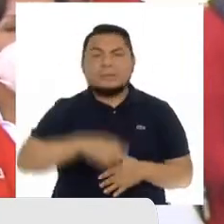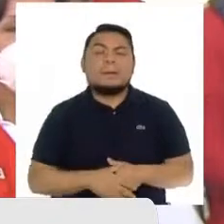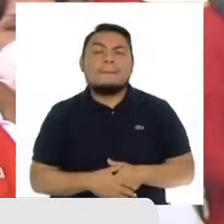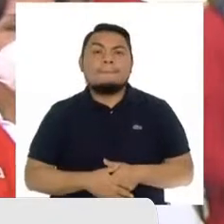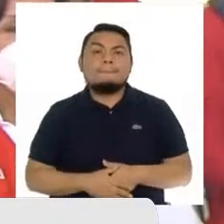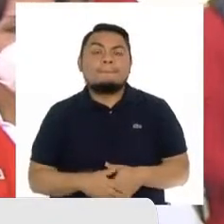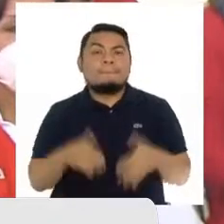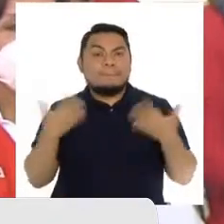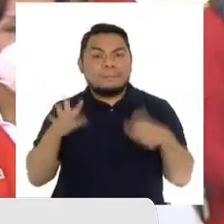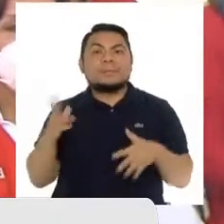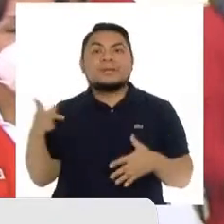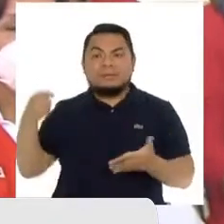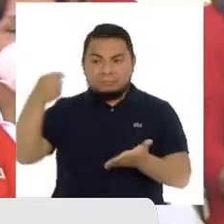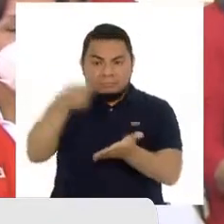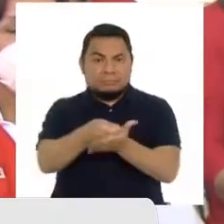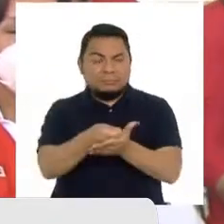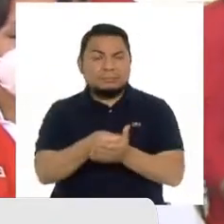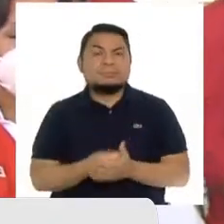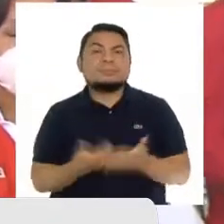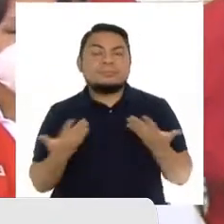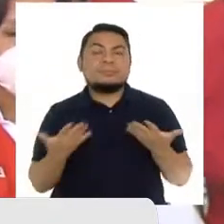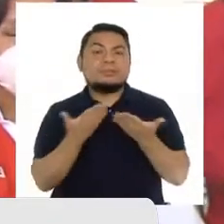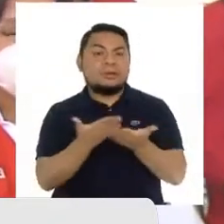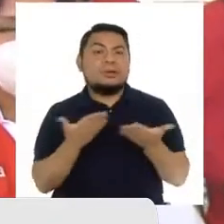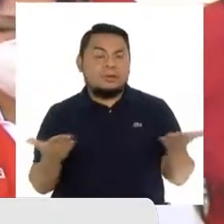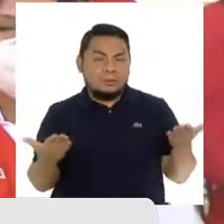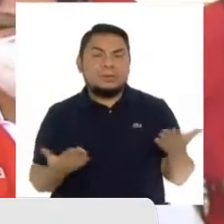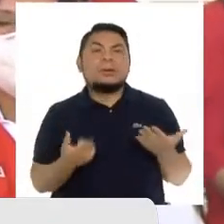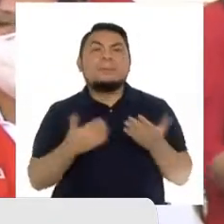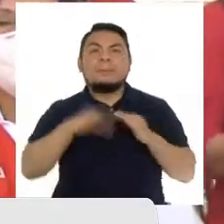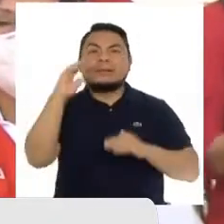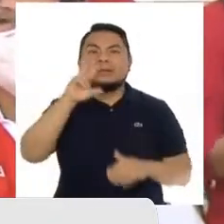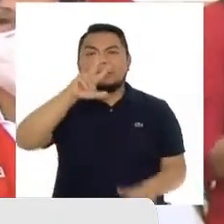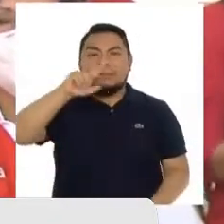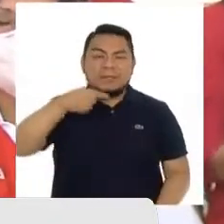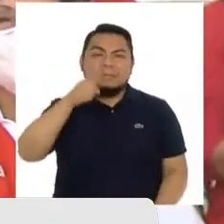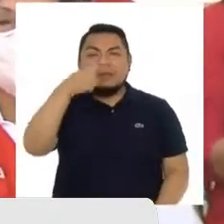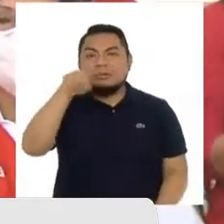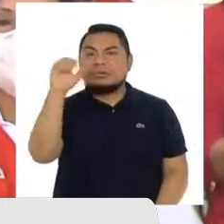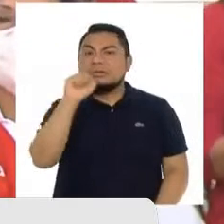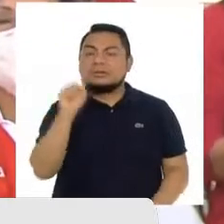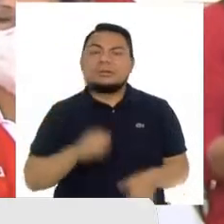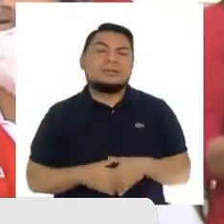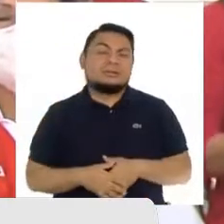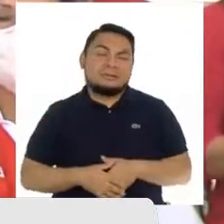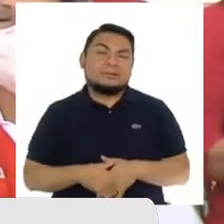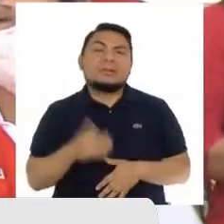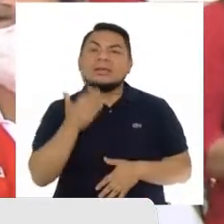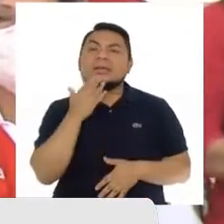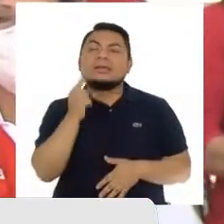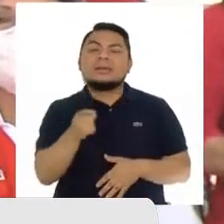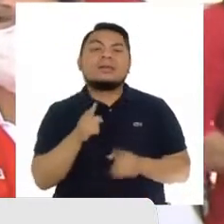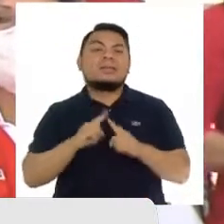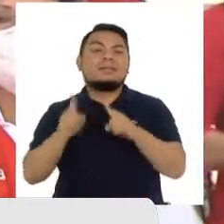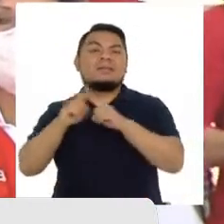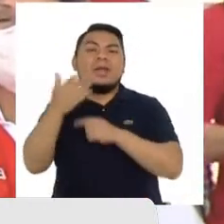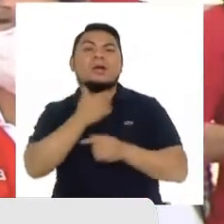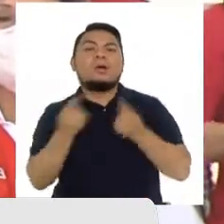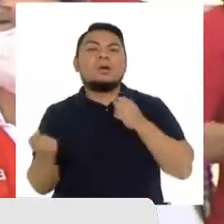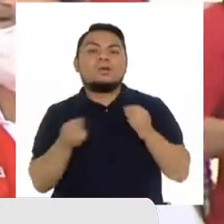hemos transferido recursos por más de tres mil millones de soles a diversos gobiernos